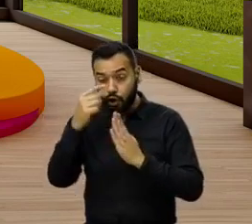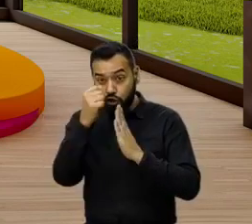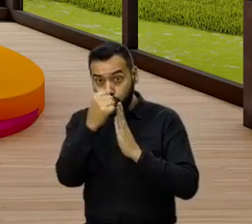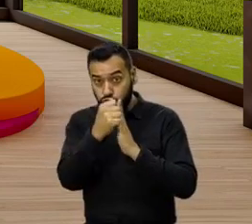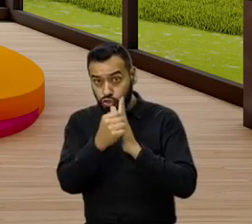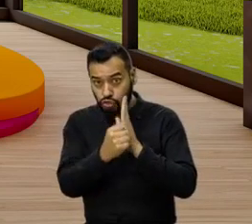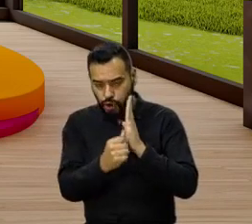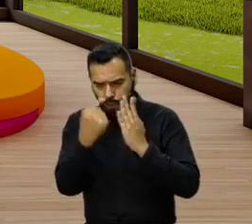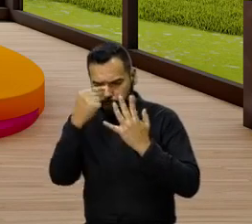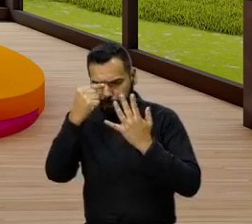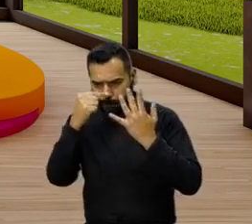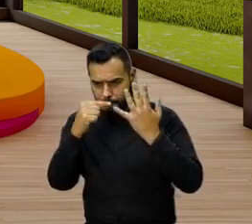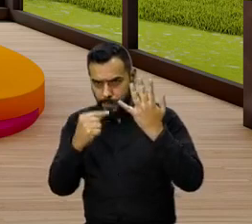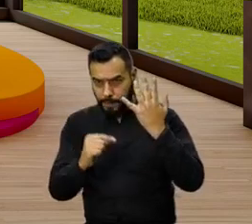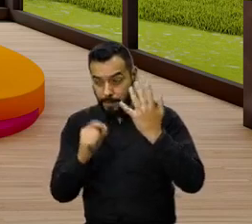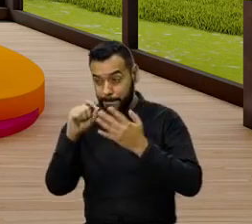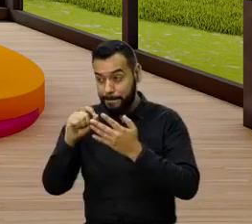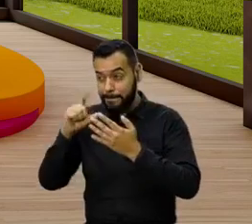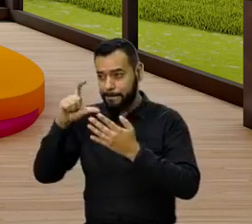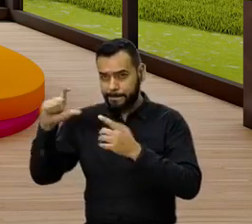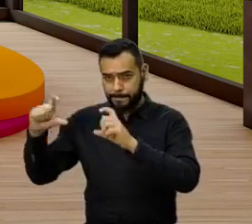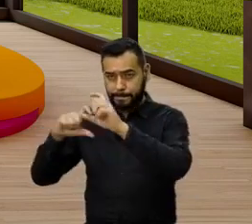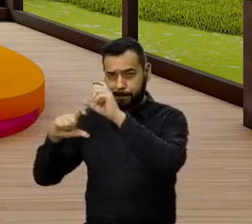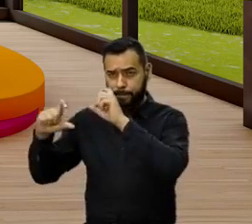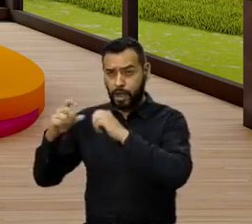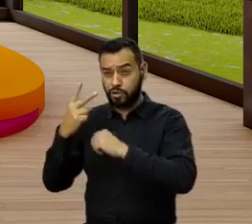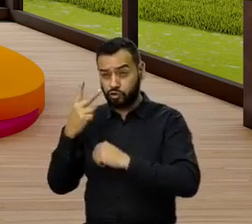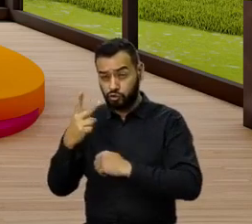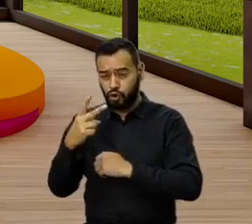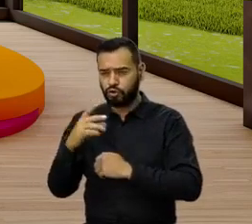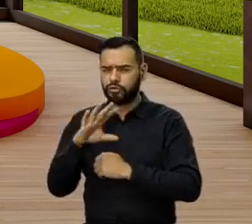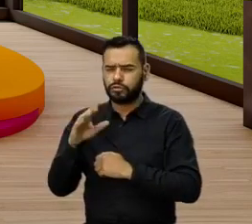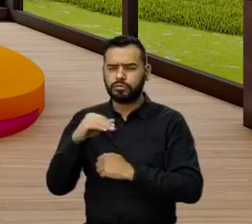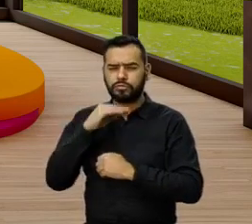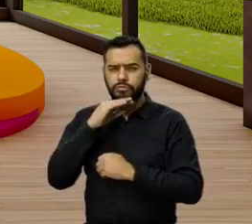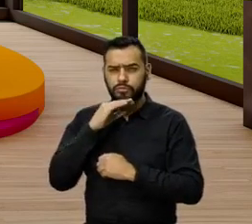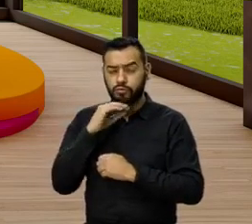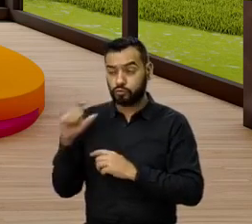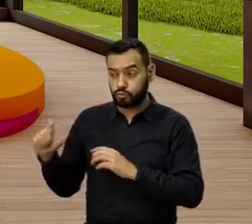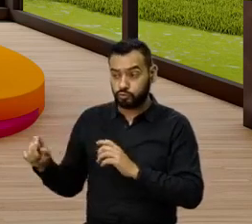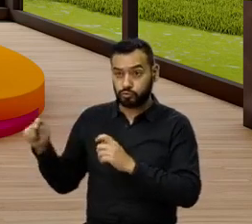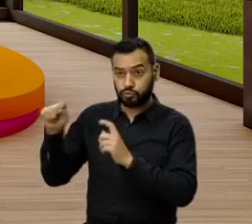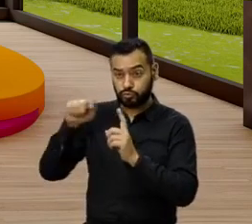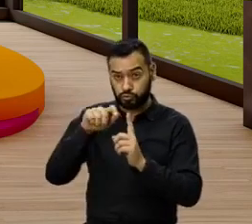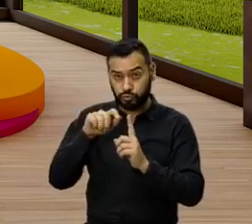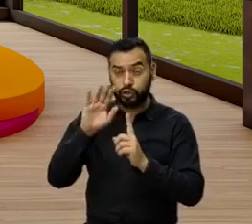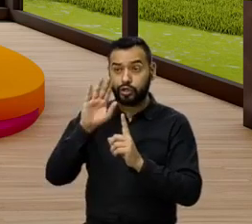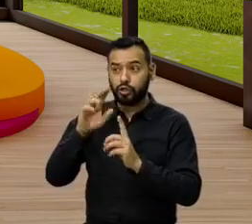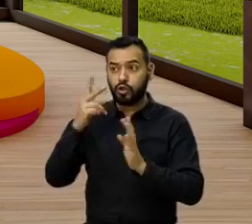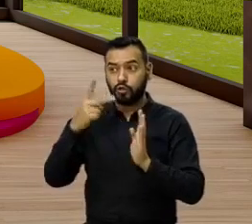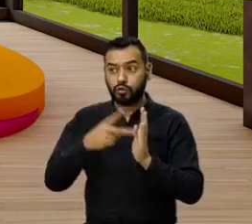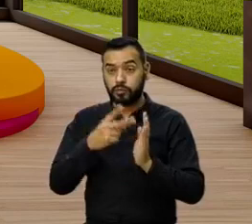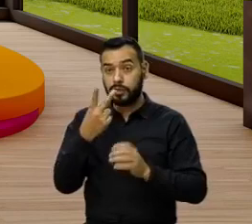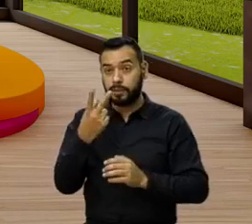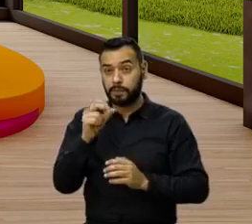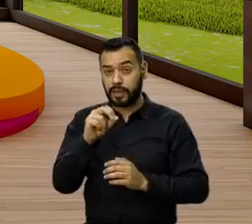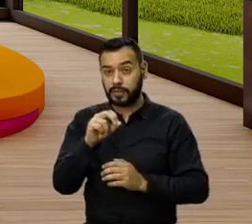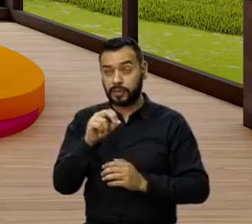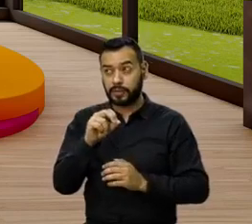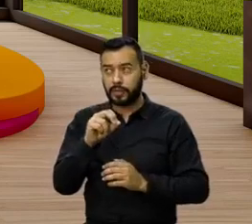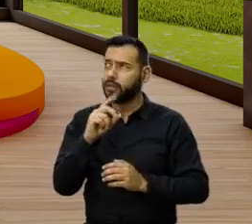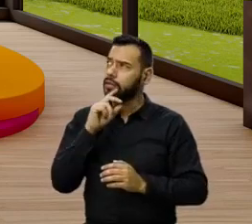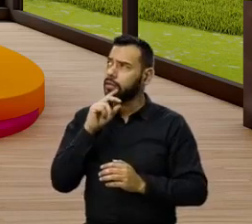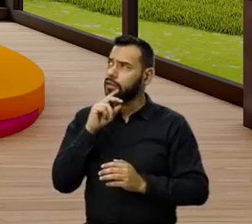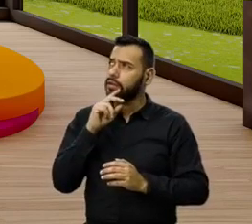las condiciones y en ese momento no ganas más de dos salarios mínimos si al momento de solicitar el subsidio te dan el subsidio para 2020 de 19